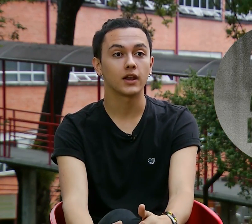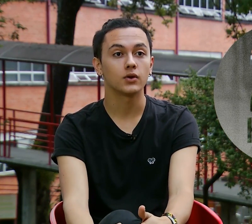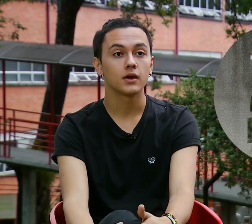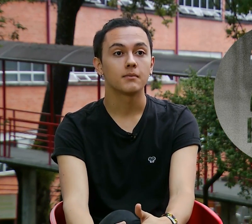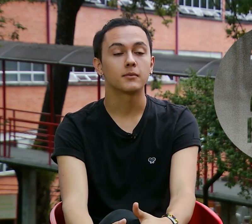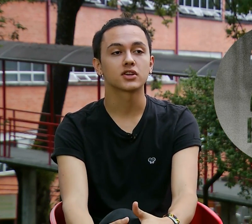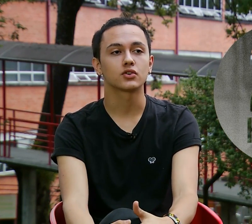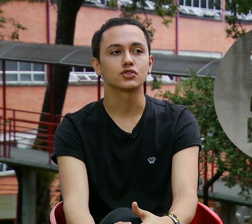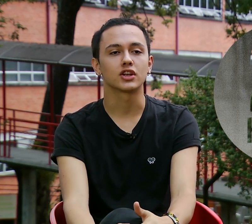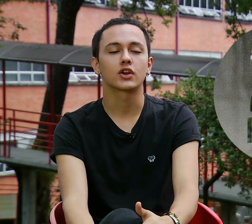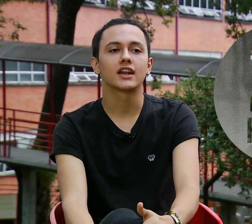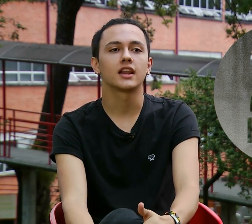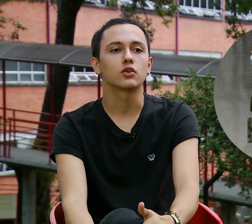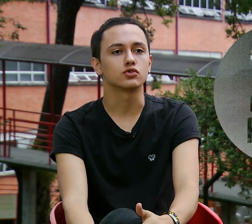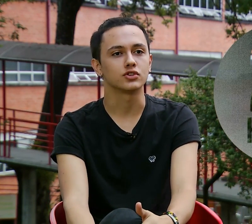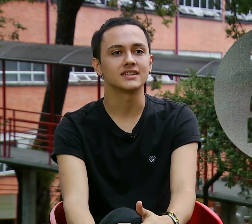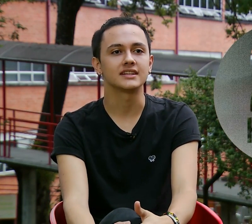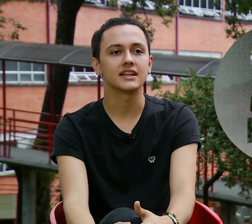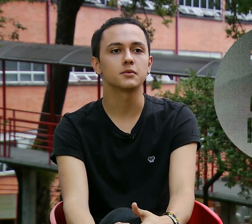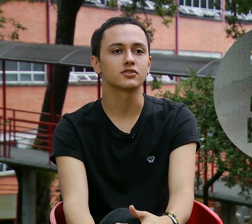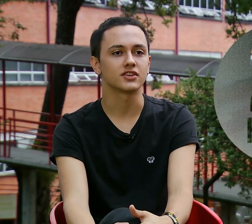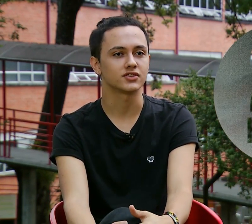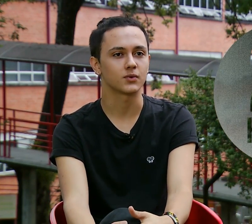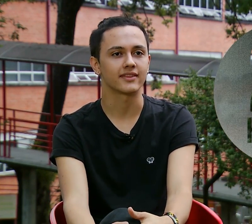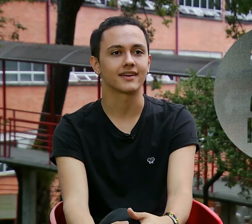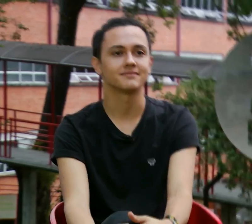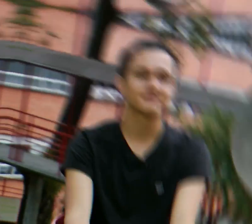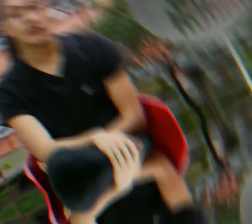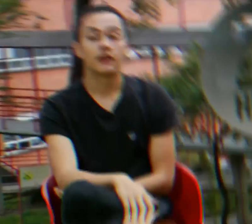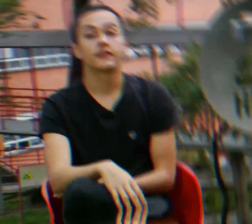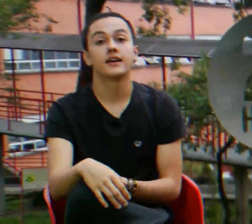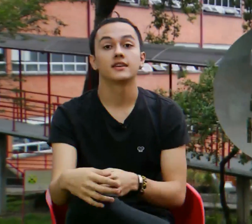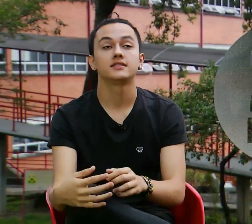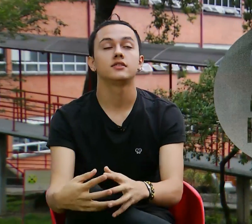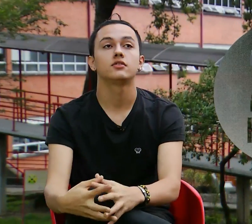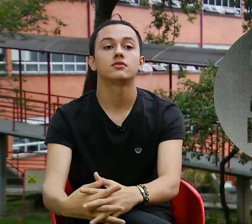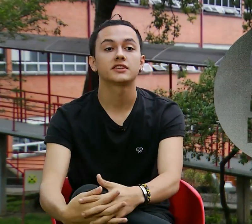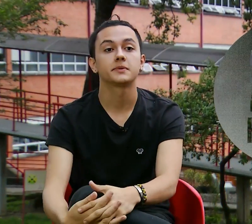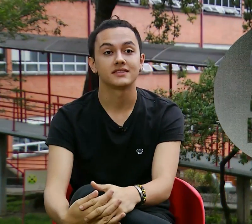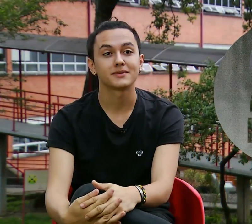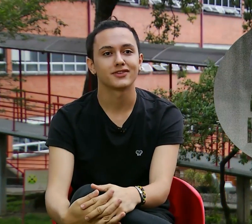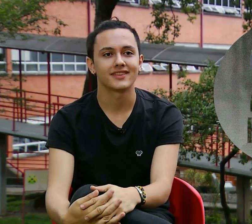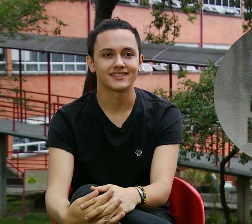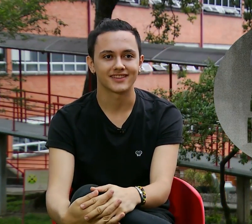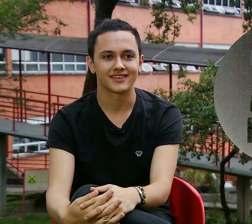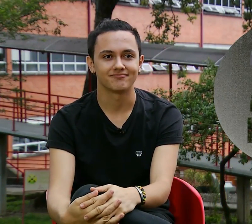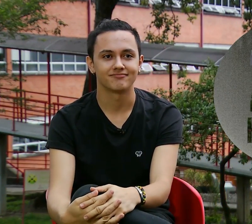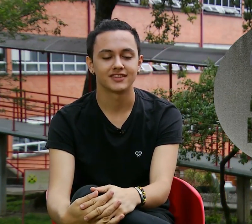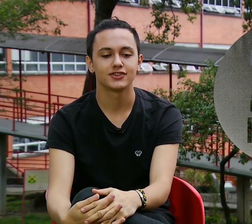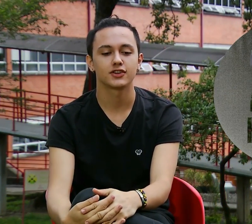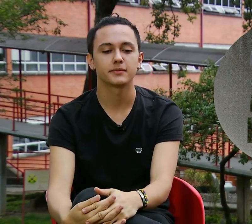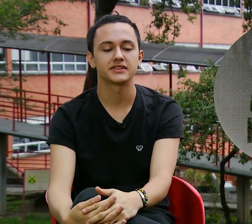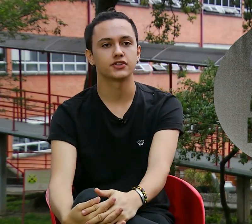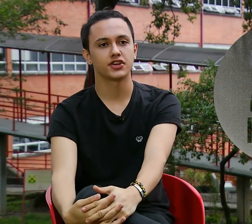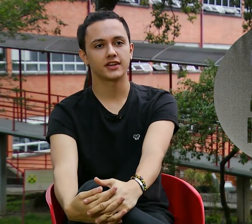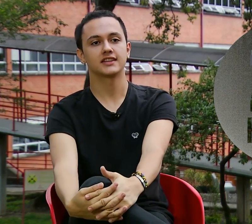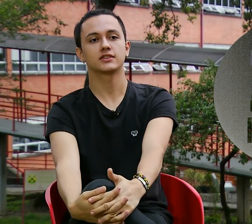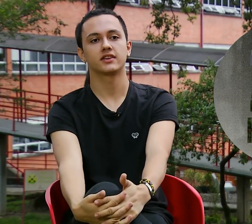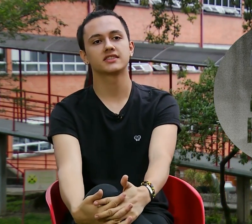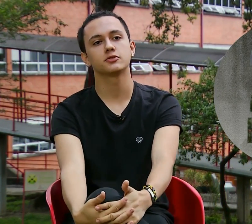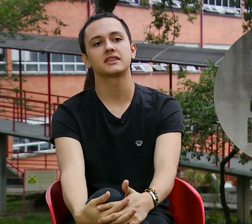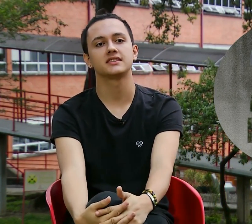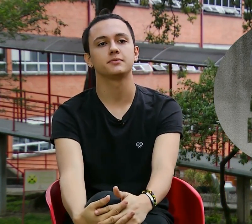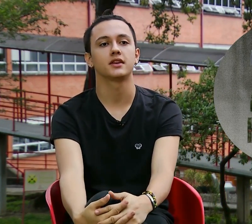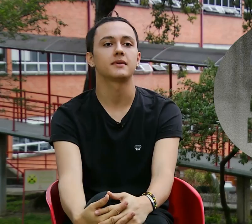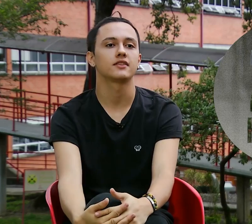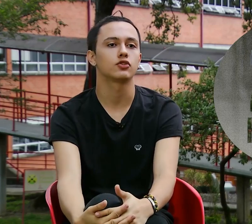mi abuelo vamos a conocer lo que eran las locuciones de ciclismo en los años 50. La verdad ha sido una experiencia demasiado interesante. Ha sido algo demasiado chévere. Es la